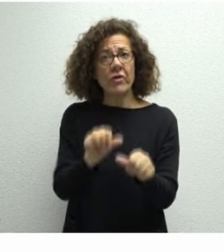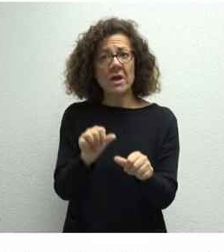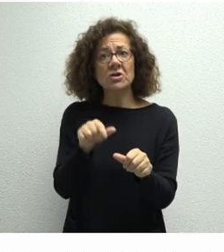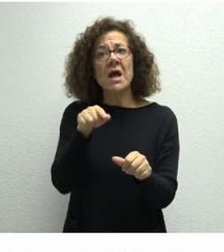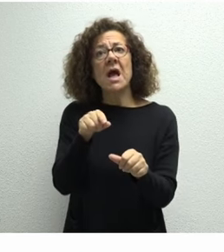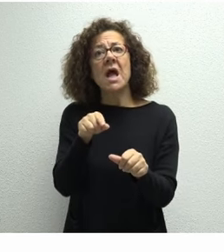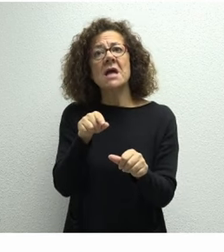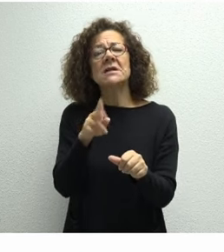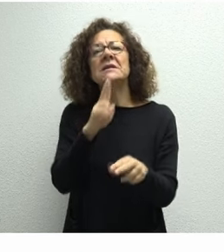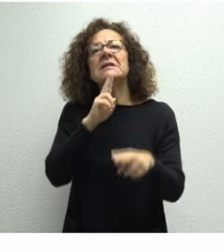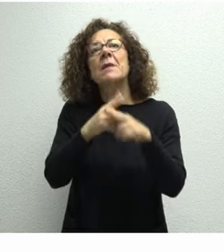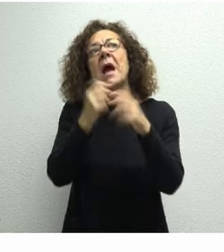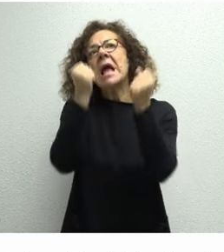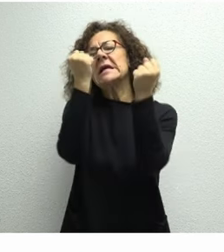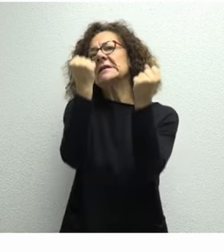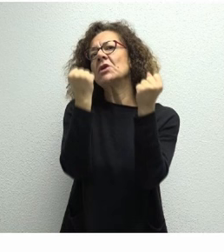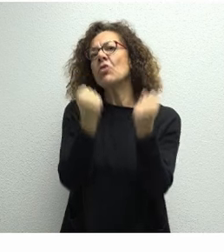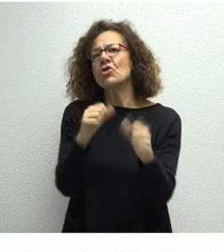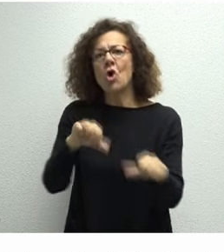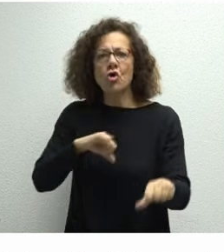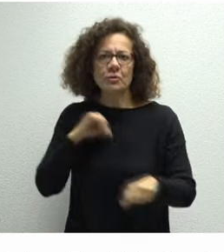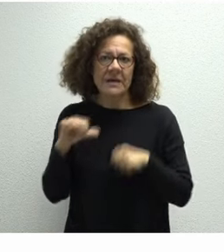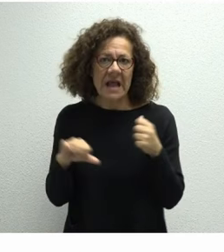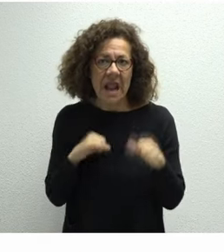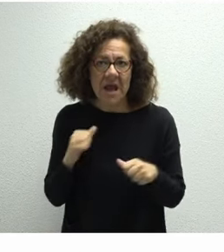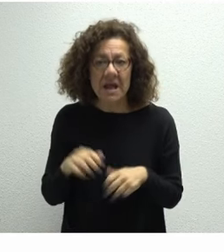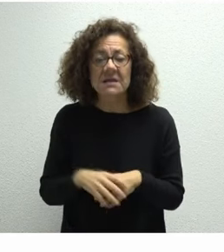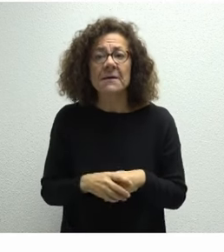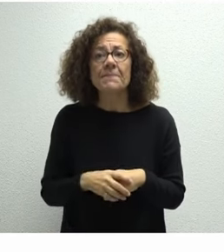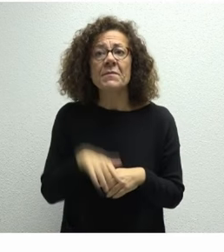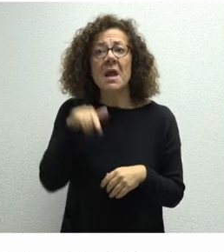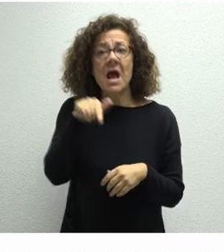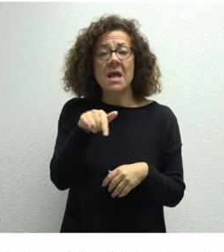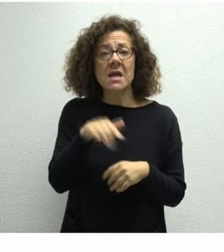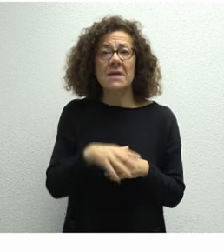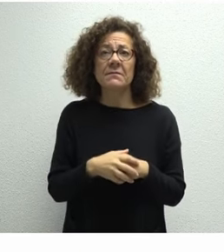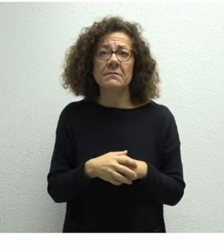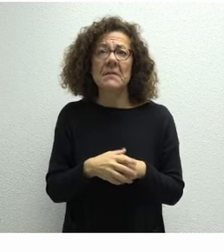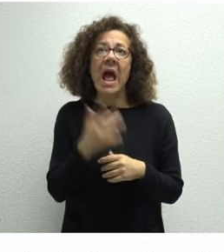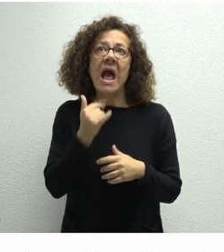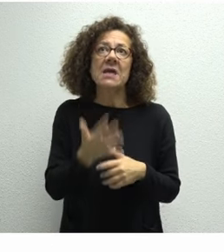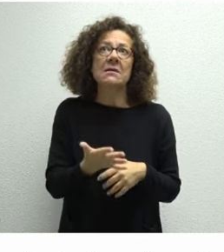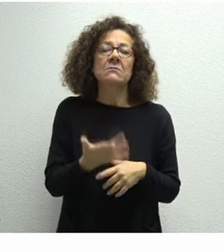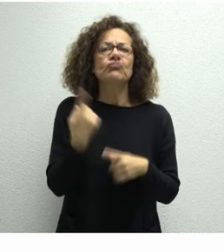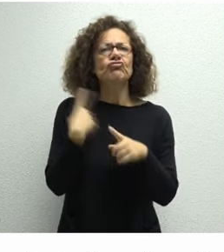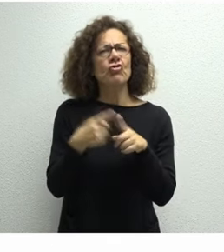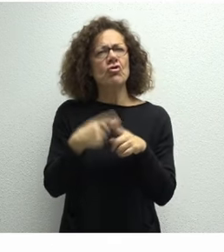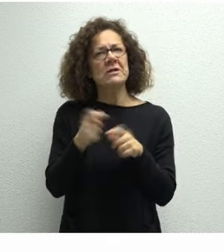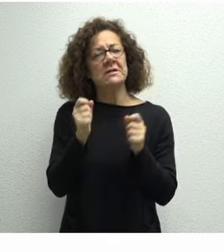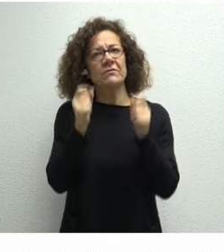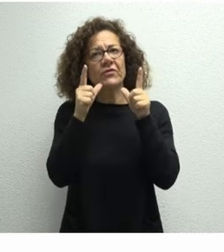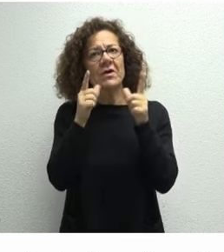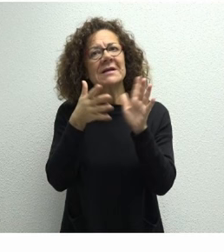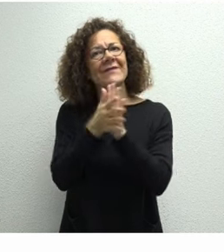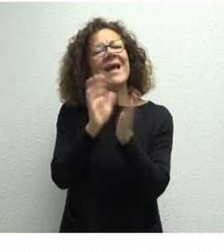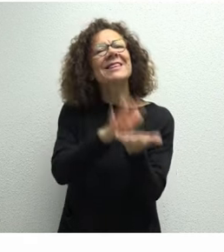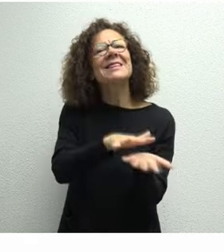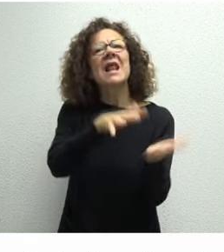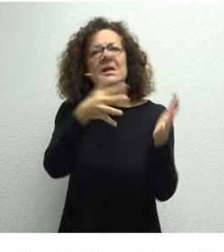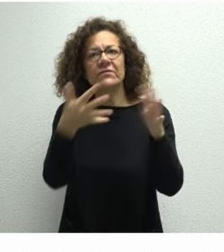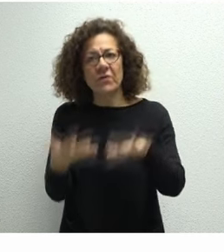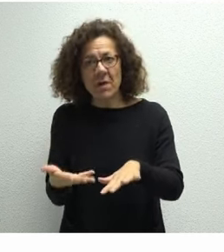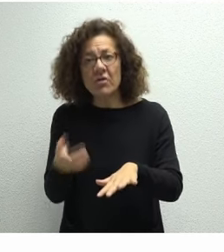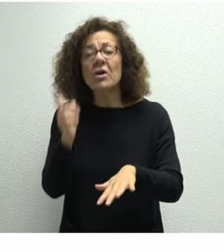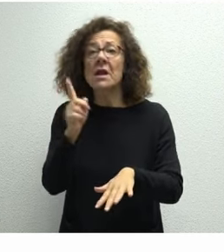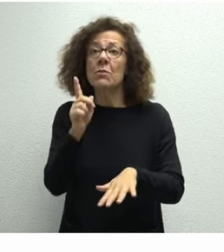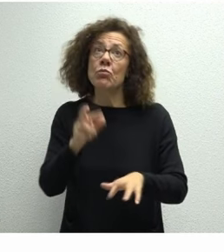llamadas instituciones hospitalarias Pues hay hay signos que te indican transformación y